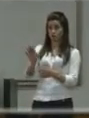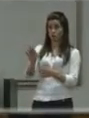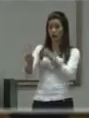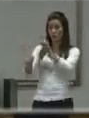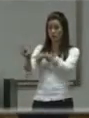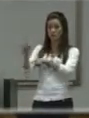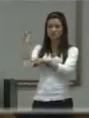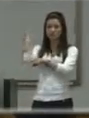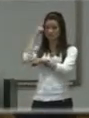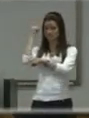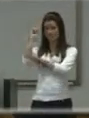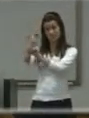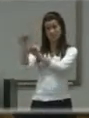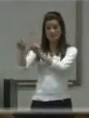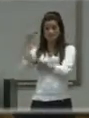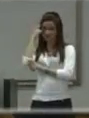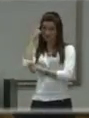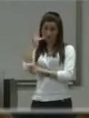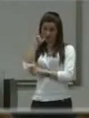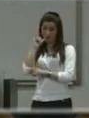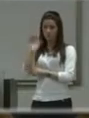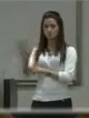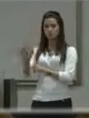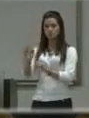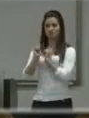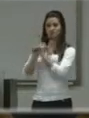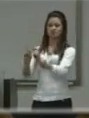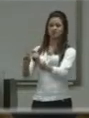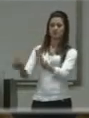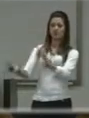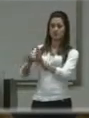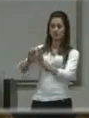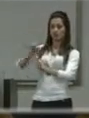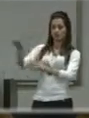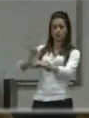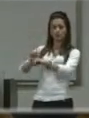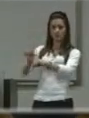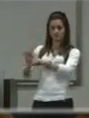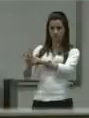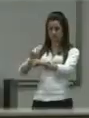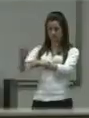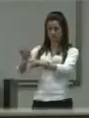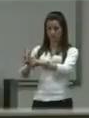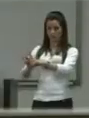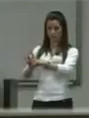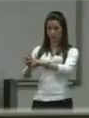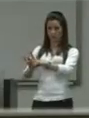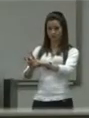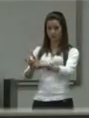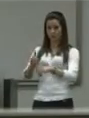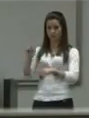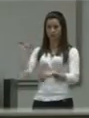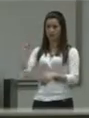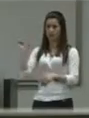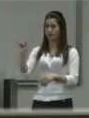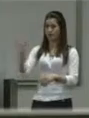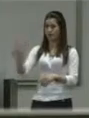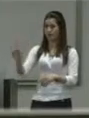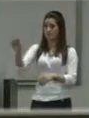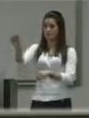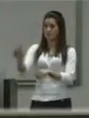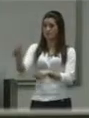inteligentes de la sociedad tenemos siglos de herencia de un proceso sustitutivo de la voluntad y esperemos que